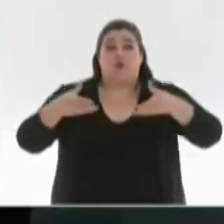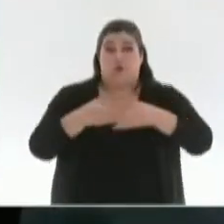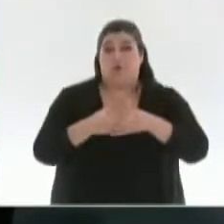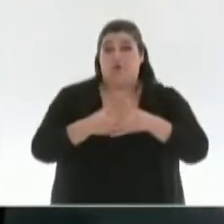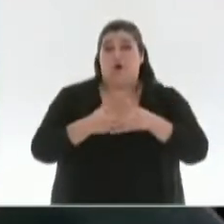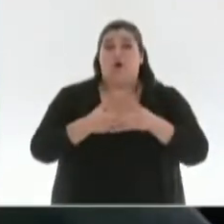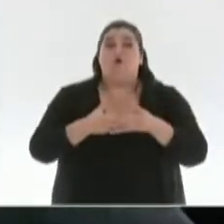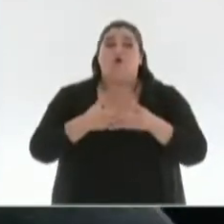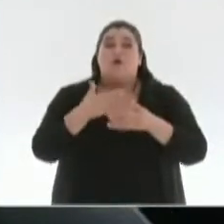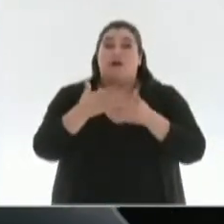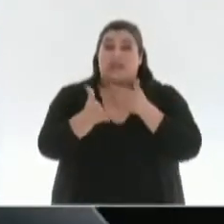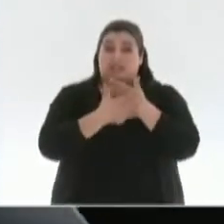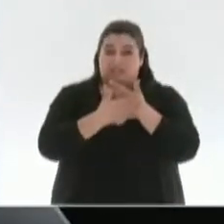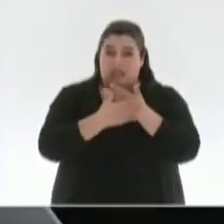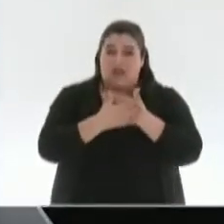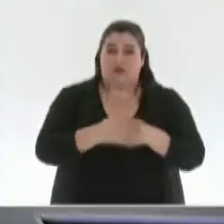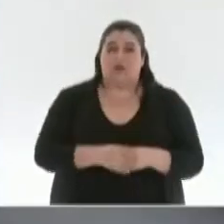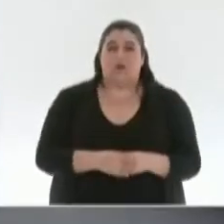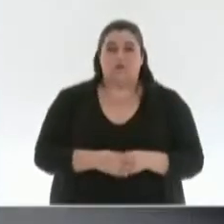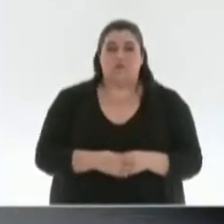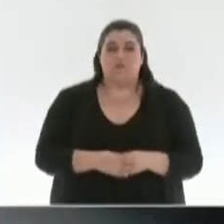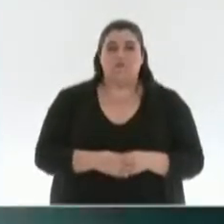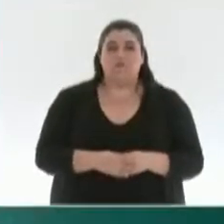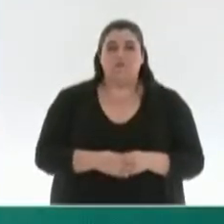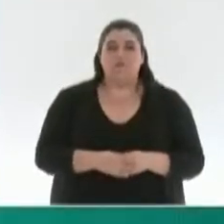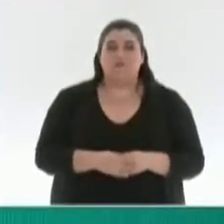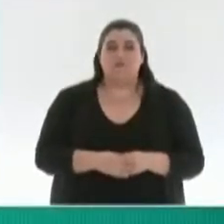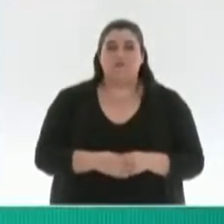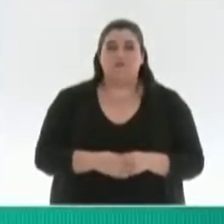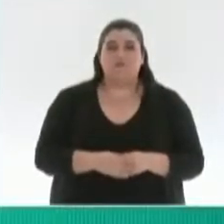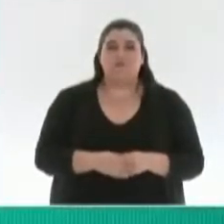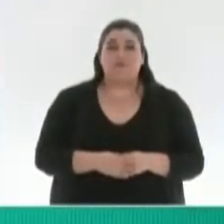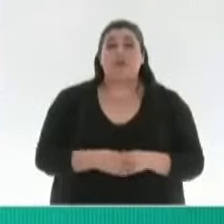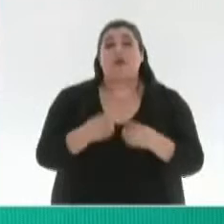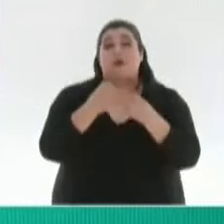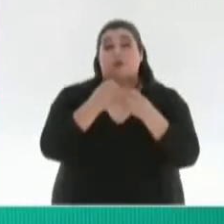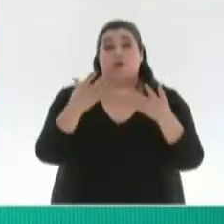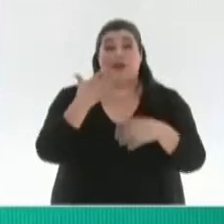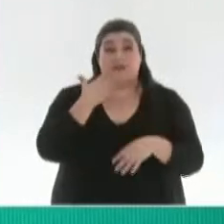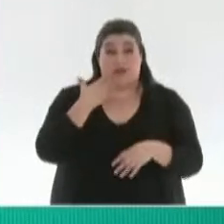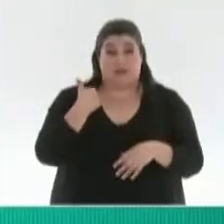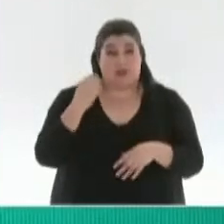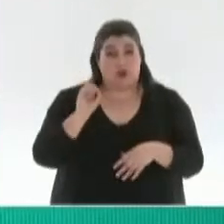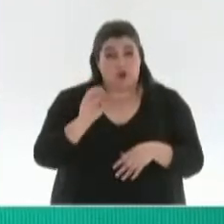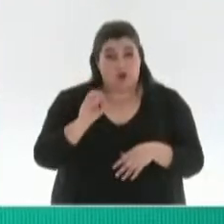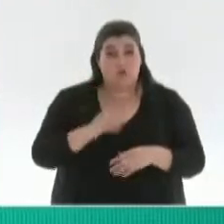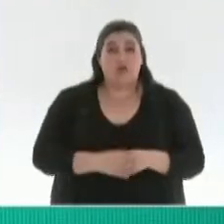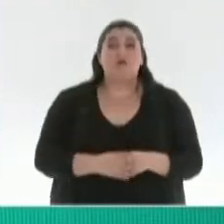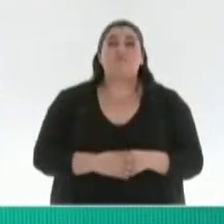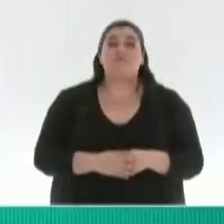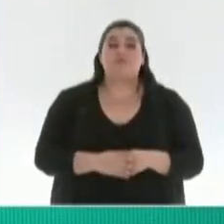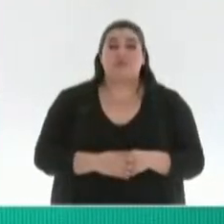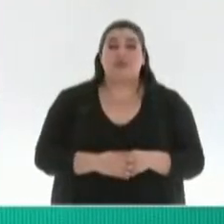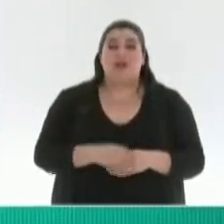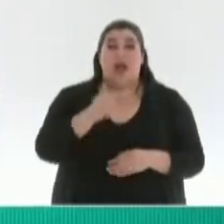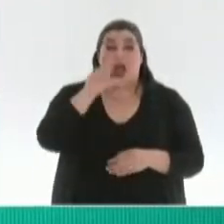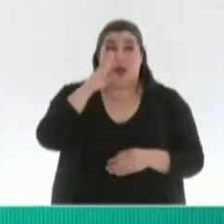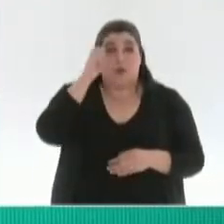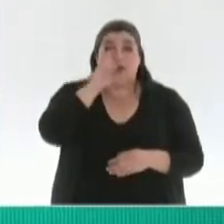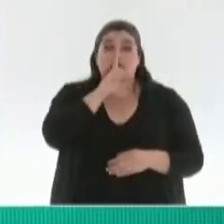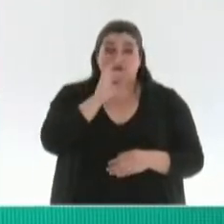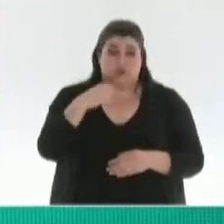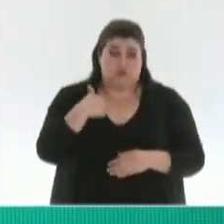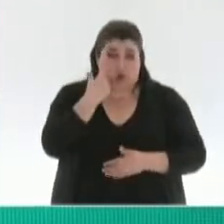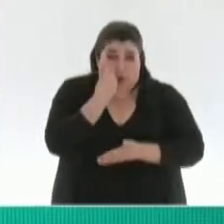izquierda y de trabajadores unidad tiempo buenas tardes Mi nombre es Roberto javelier vivo en la comuna hace